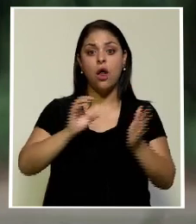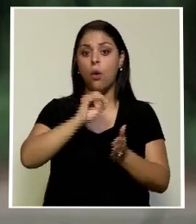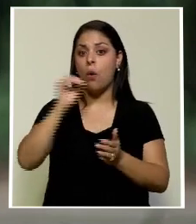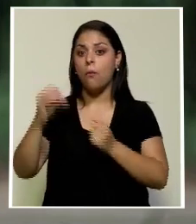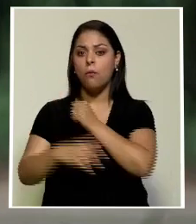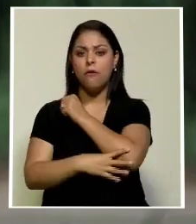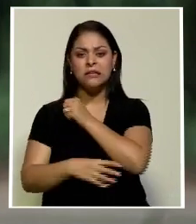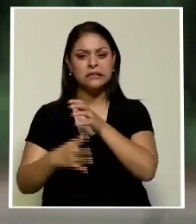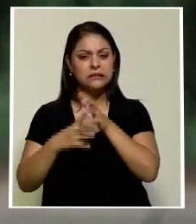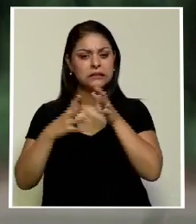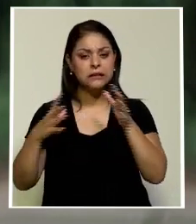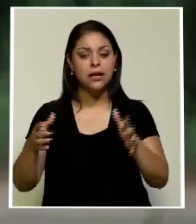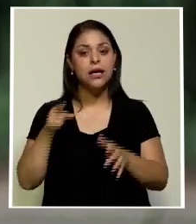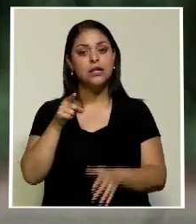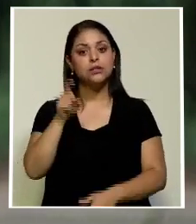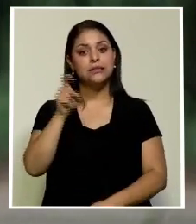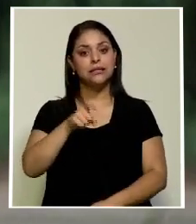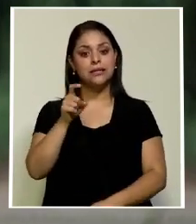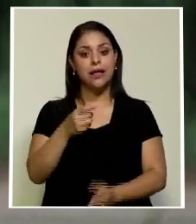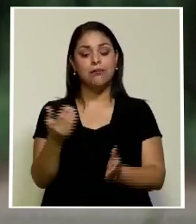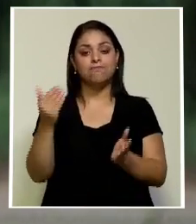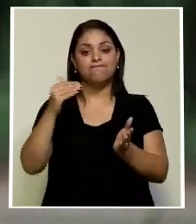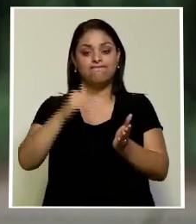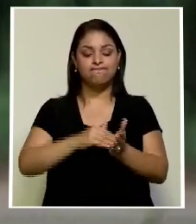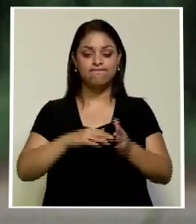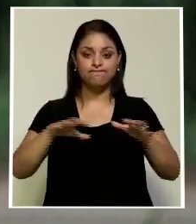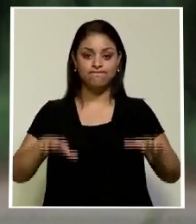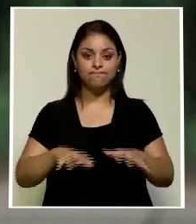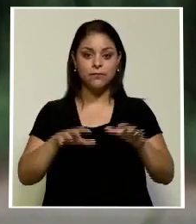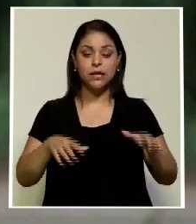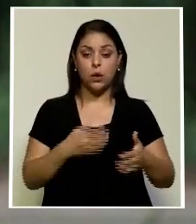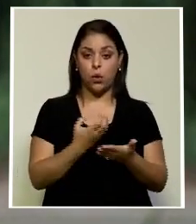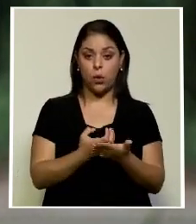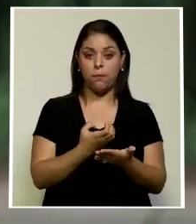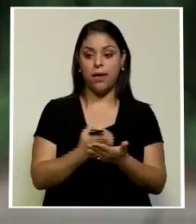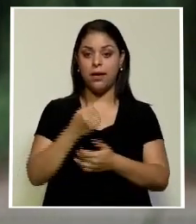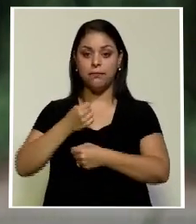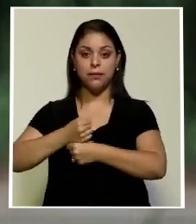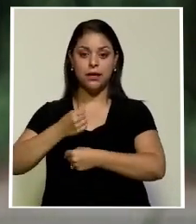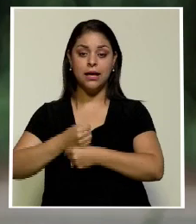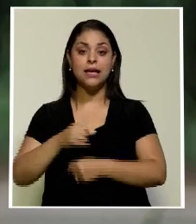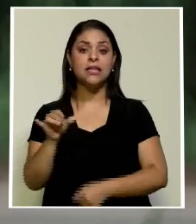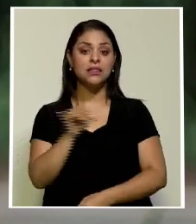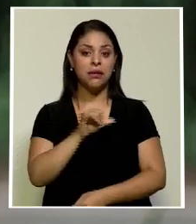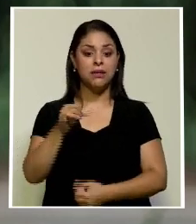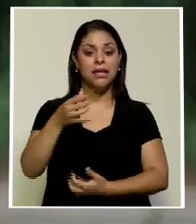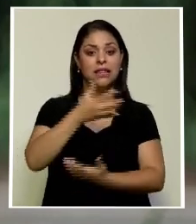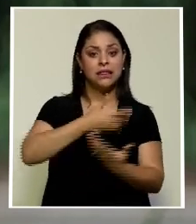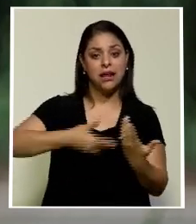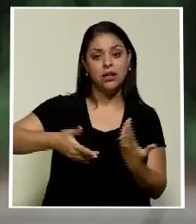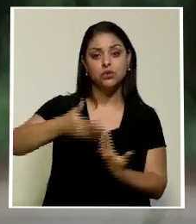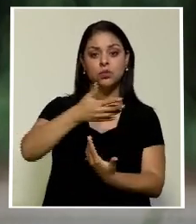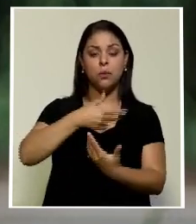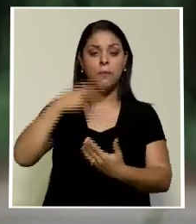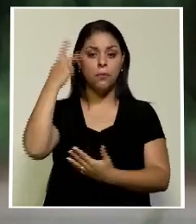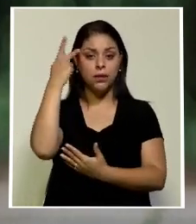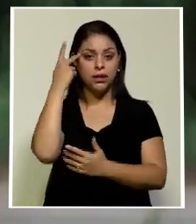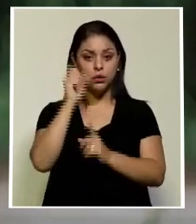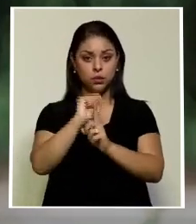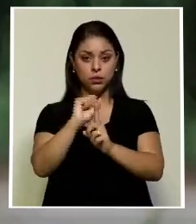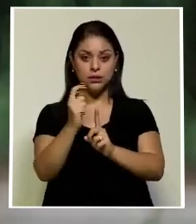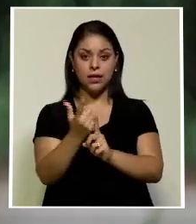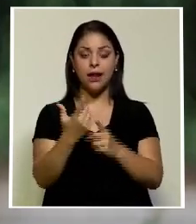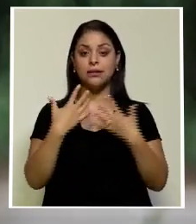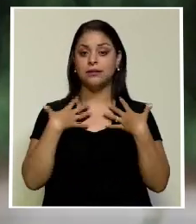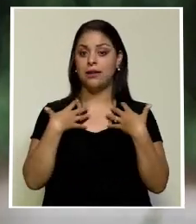de recuperación de nuestra economía y el empleo, así como su interacción con la política social y sanitaria en todo